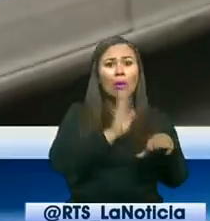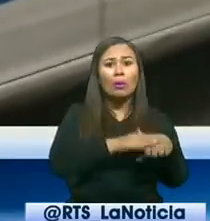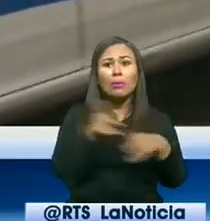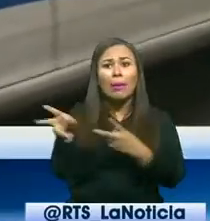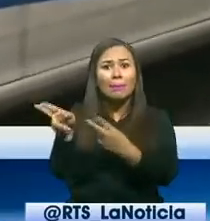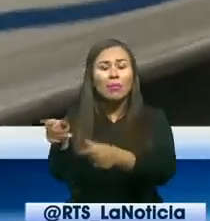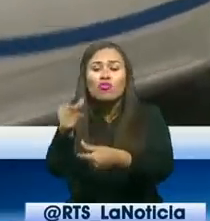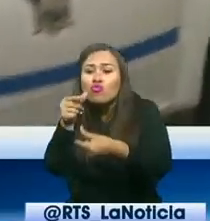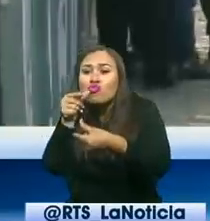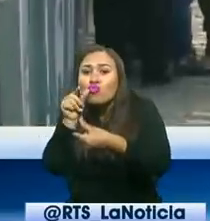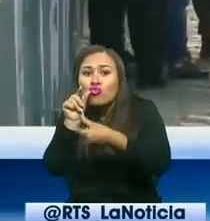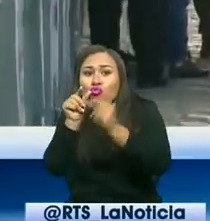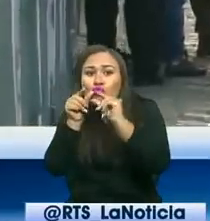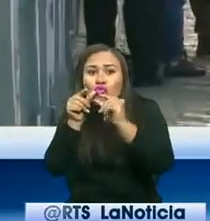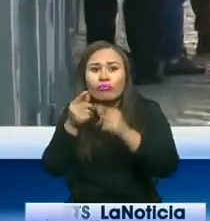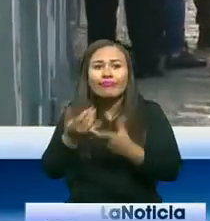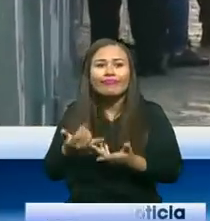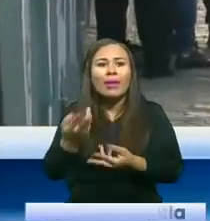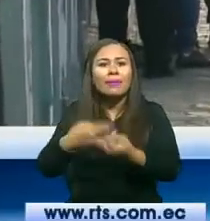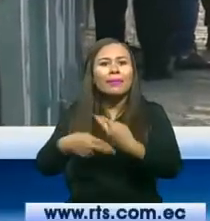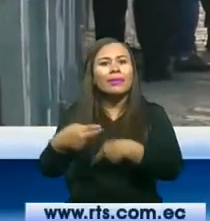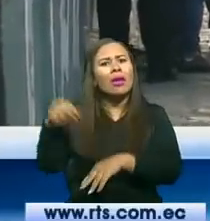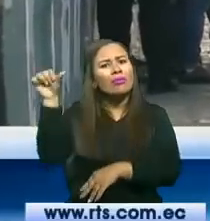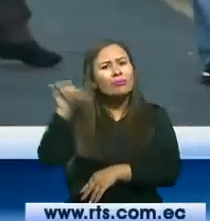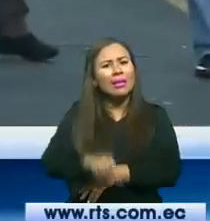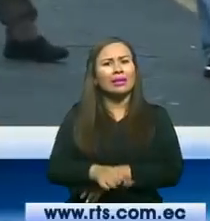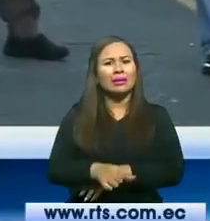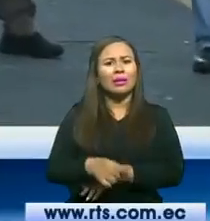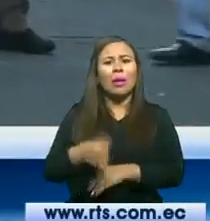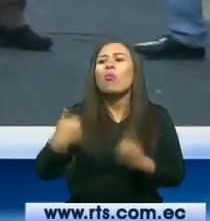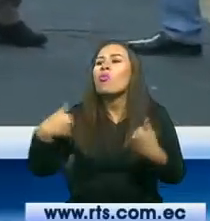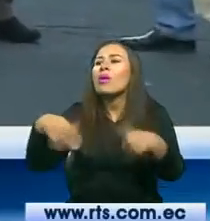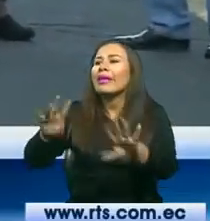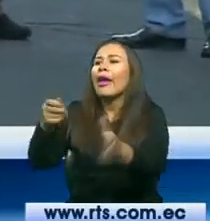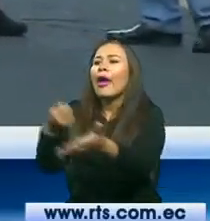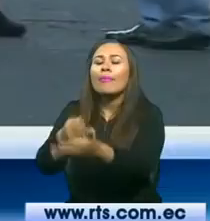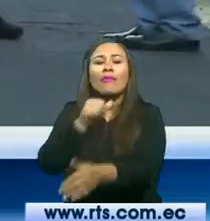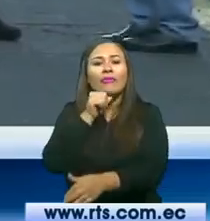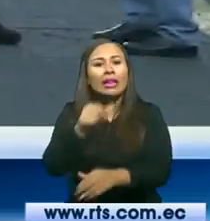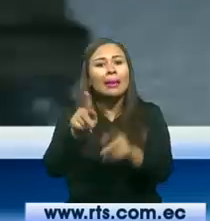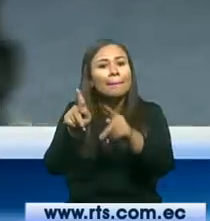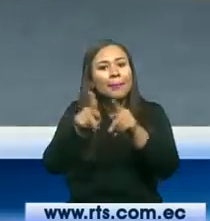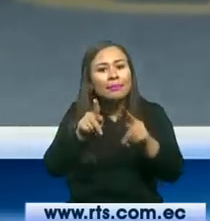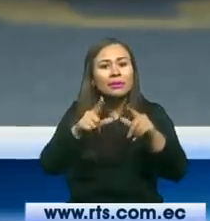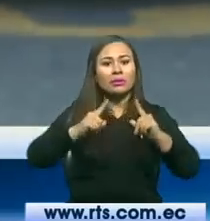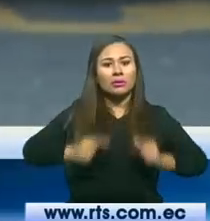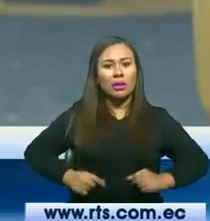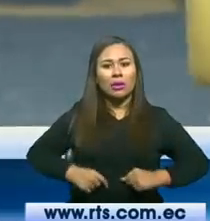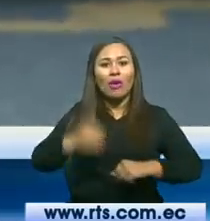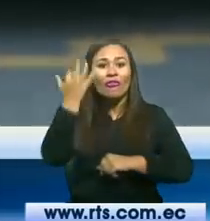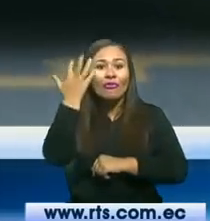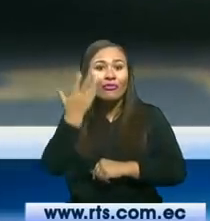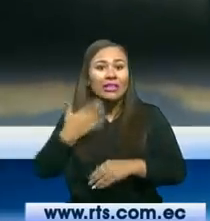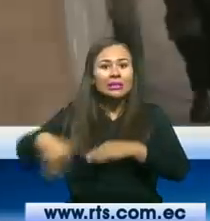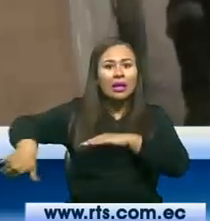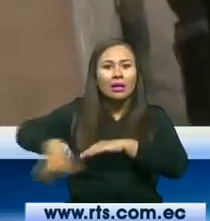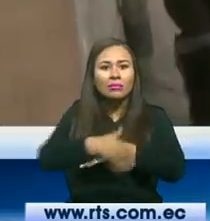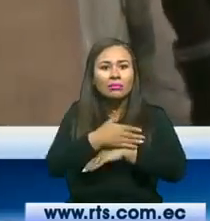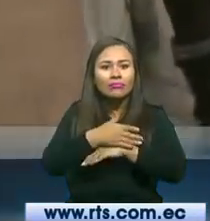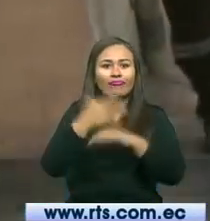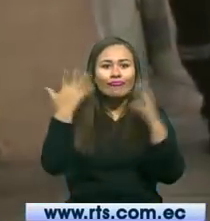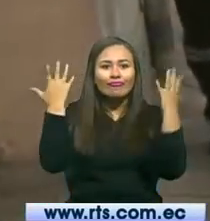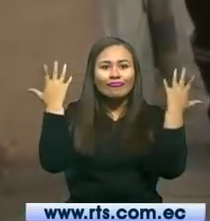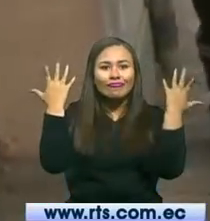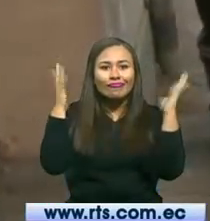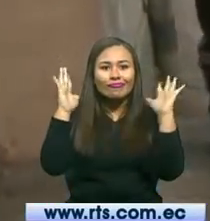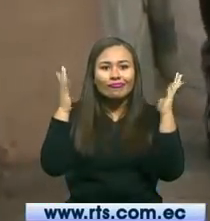licor artesanal, que es vendido de forma clandestina, pues no cuenta con registro sanitario ni fecha de caducidad. En Quito, con